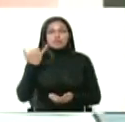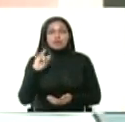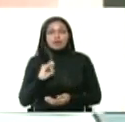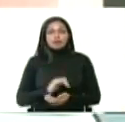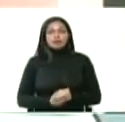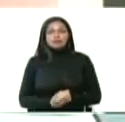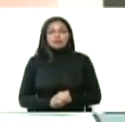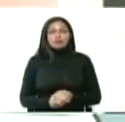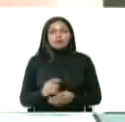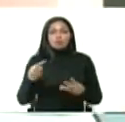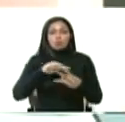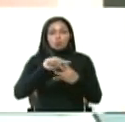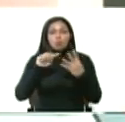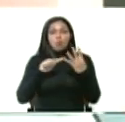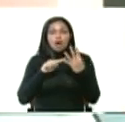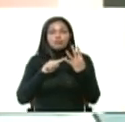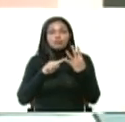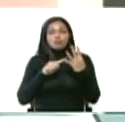tenemos 4 casos